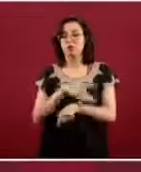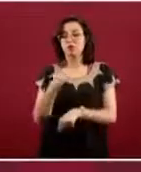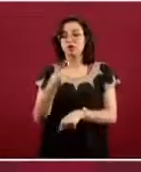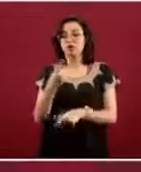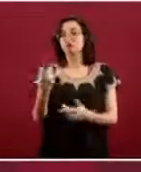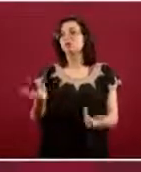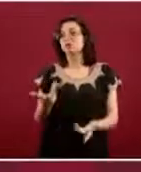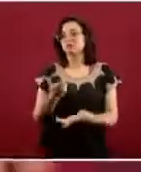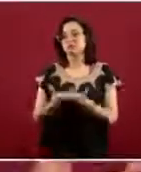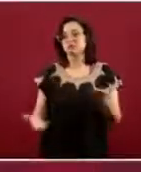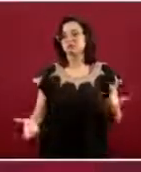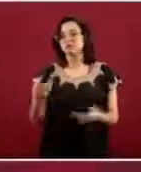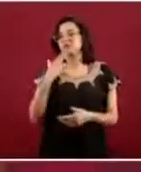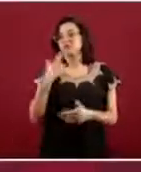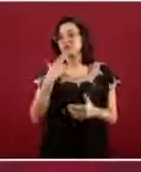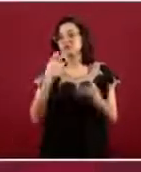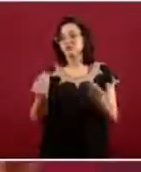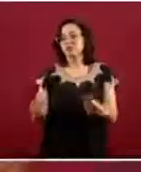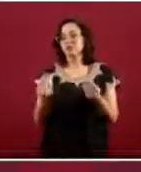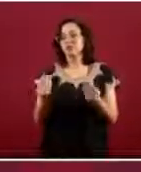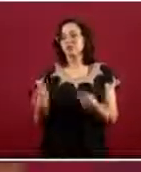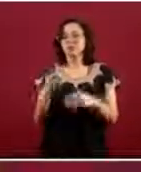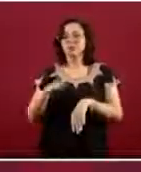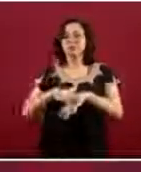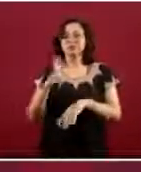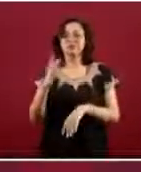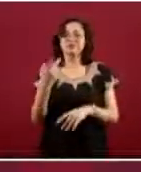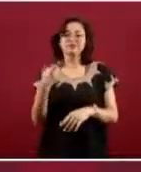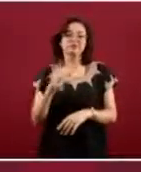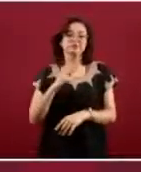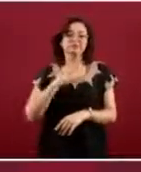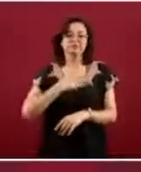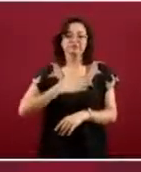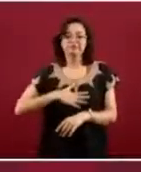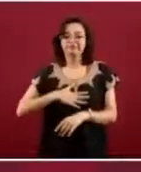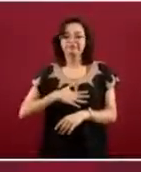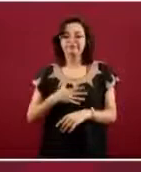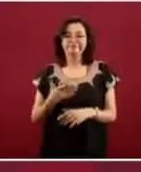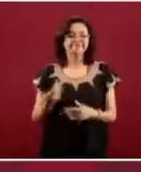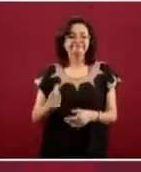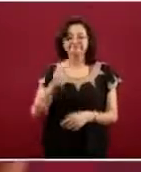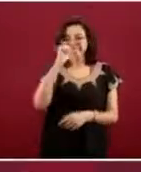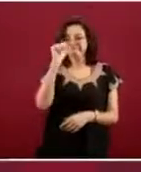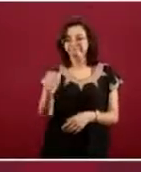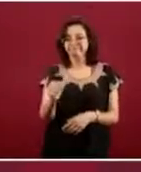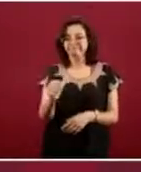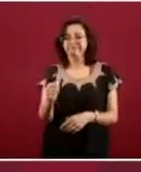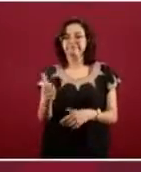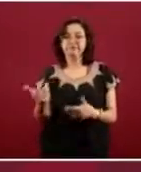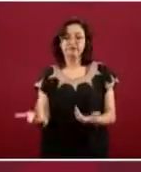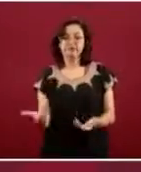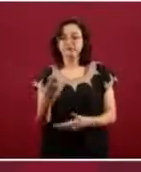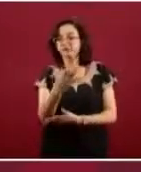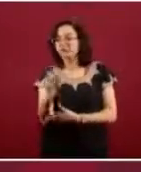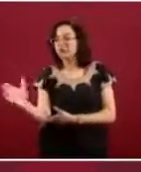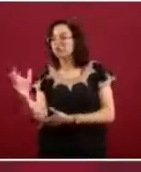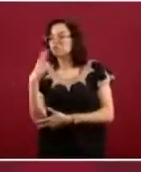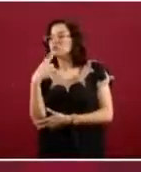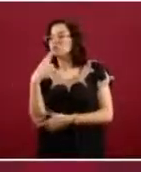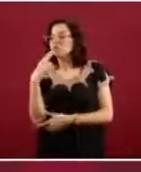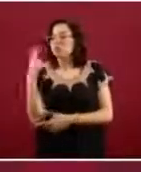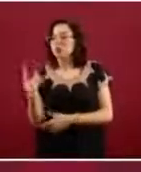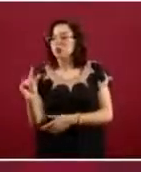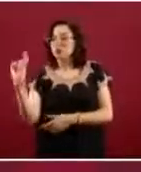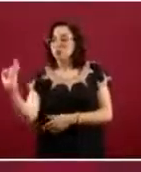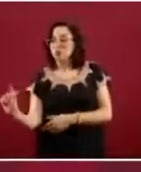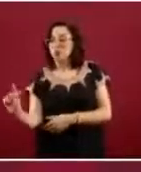usando más, pero volvemos a lo mismo, a la injusticia en la distribución de la riqueza. El uso en zonas urbanas repercute